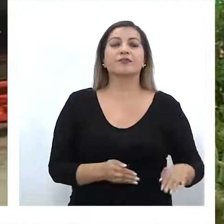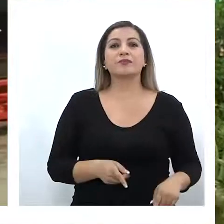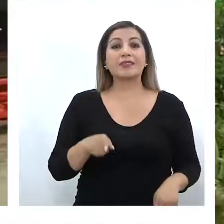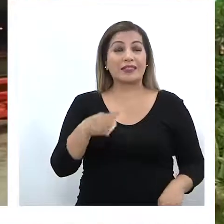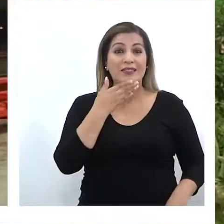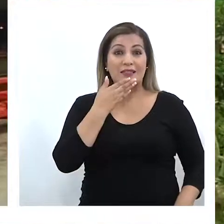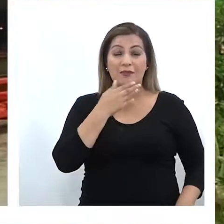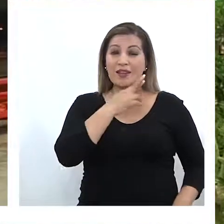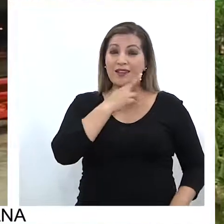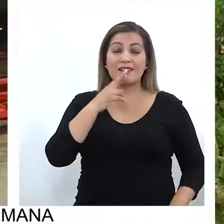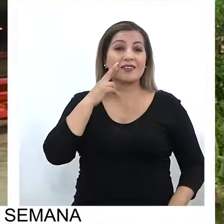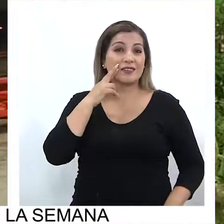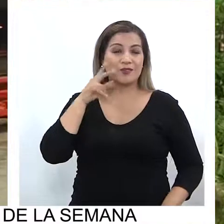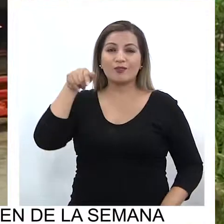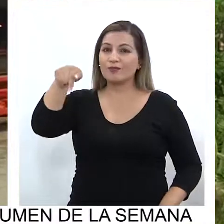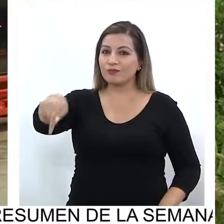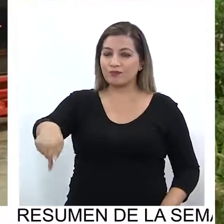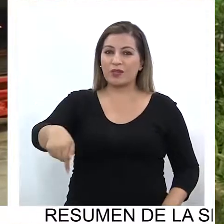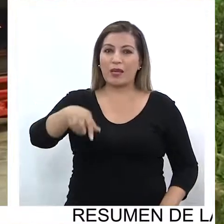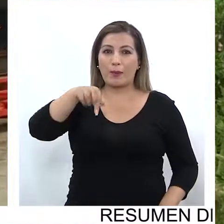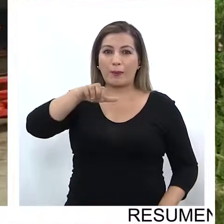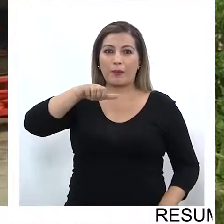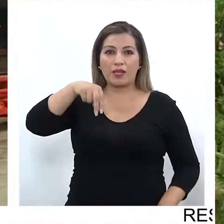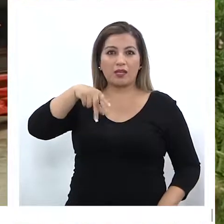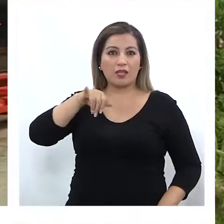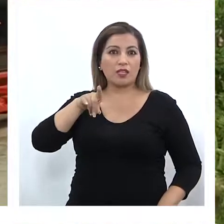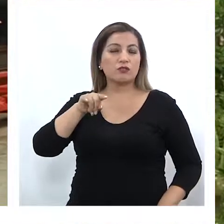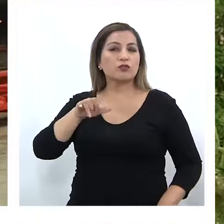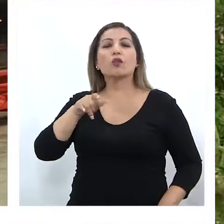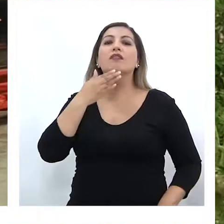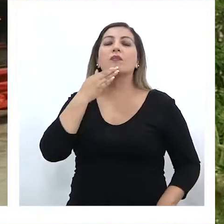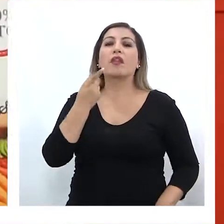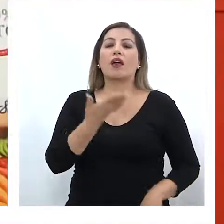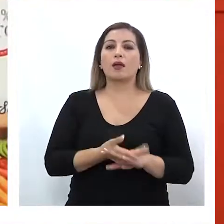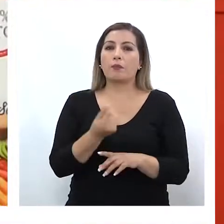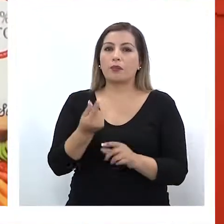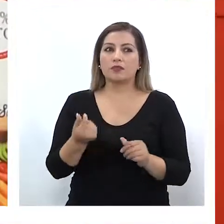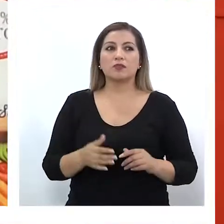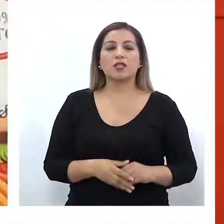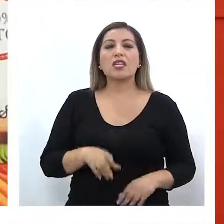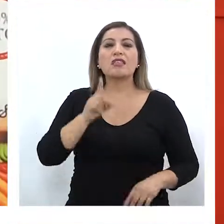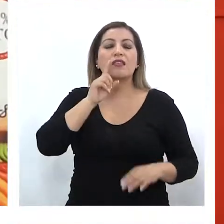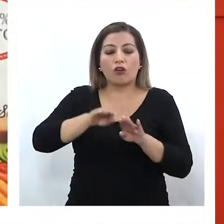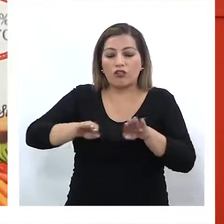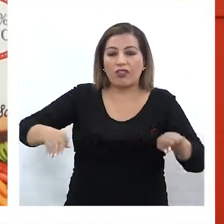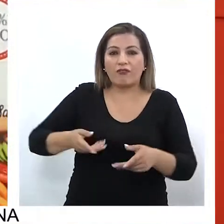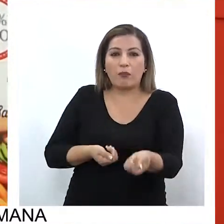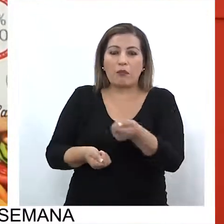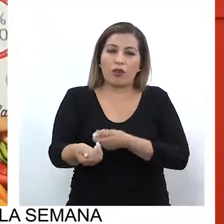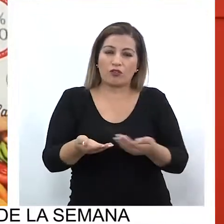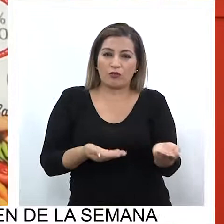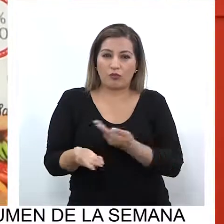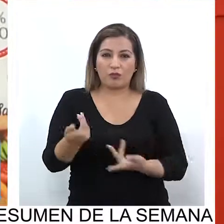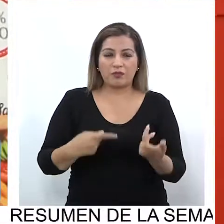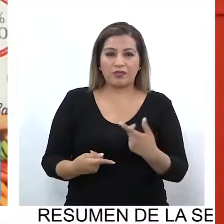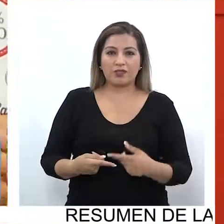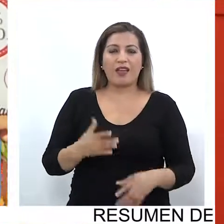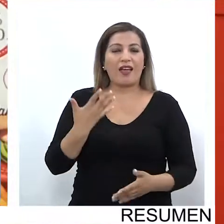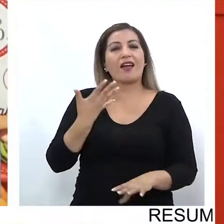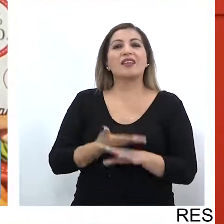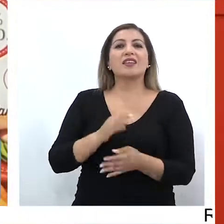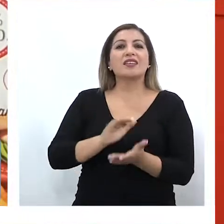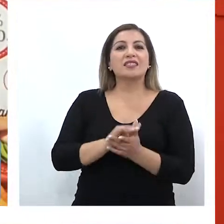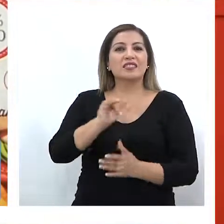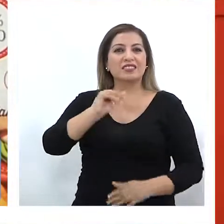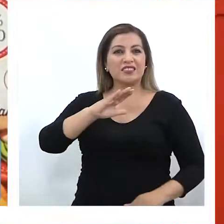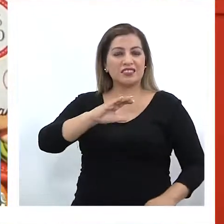gastronómico de la península también anuncia ofertas para estos días. Tenemos tablas para compartir, tenemos chicharrón de marisco, son cortes